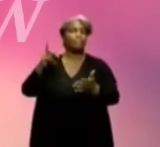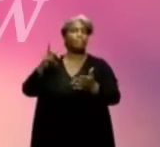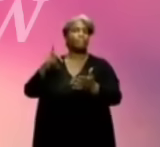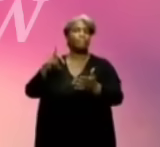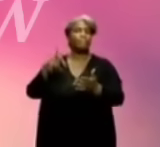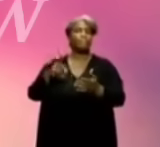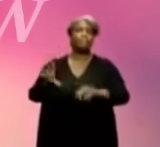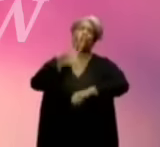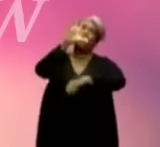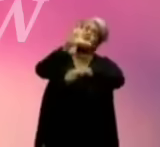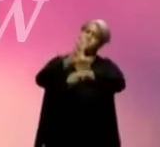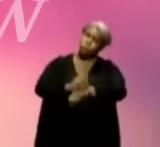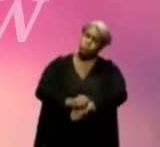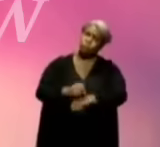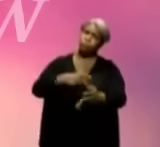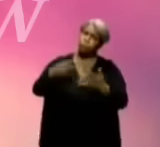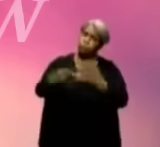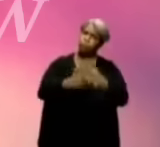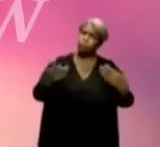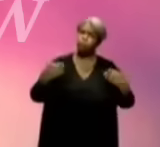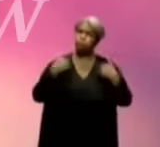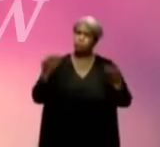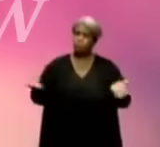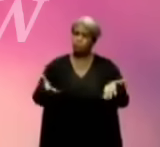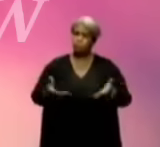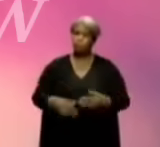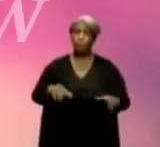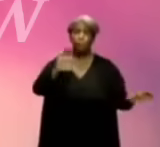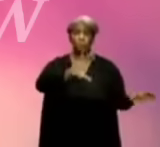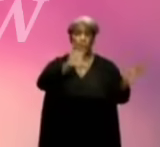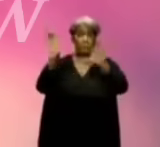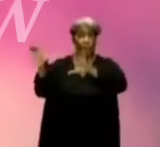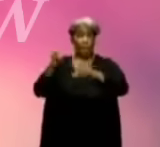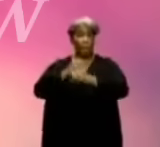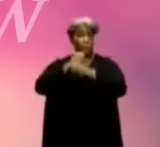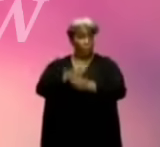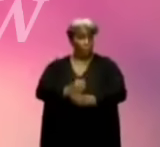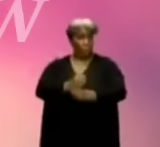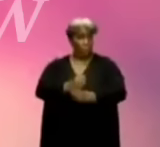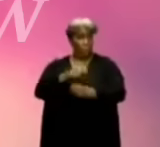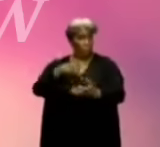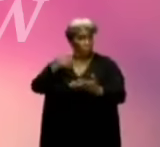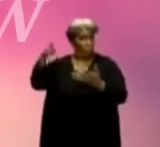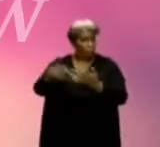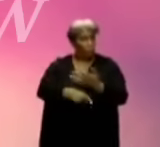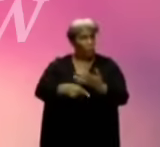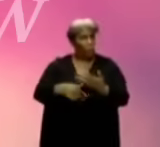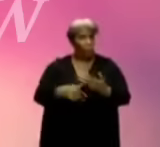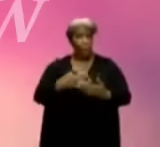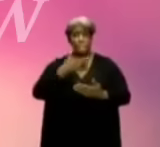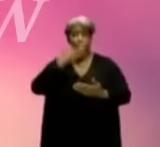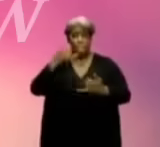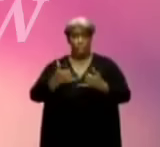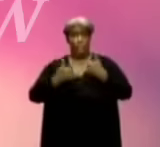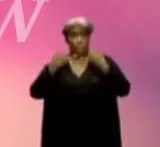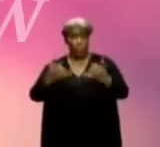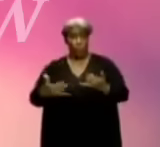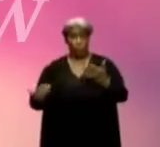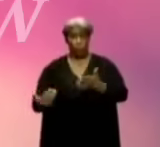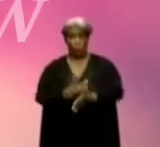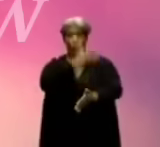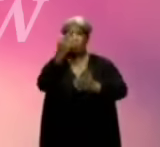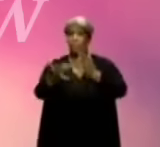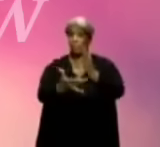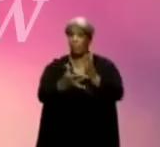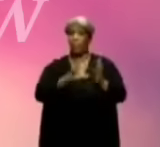lo anunciamos también, lo anunciamos internamente, que se llama Navidad Segura. Ese plan está ahí y está mejorado con las nuevas tecnologías que